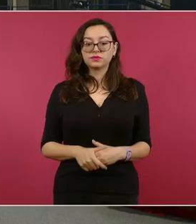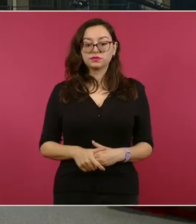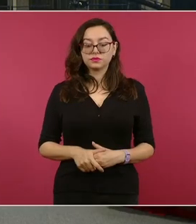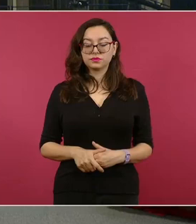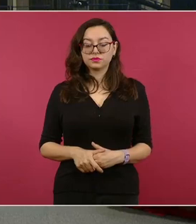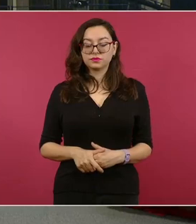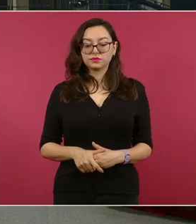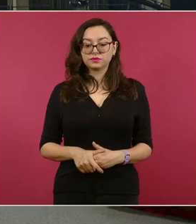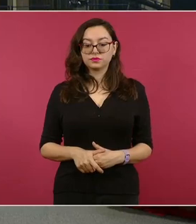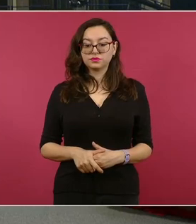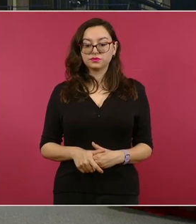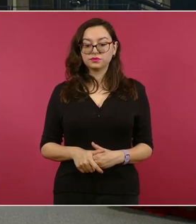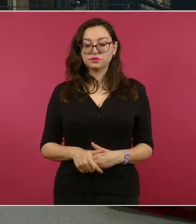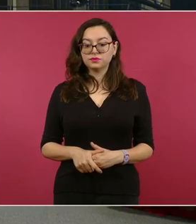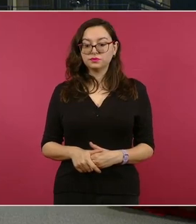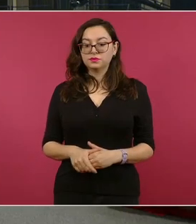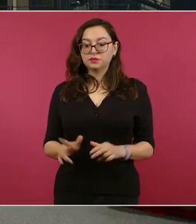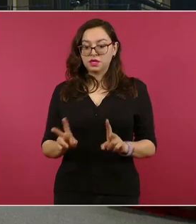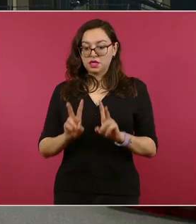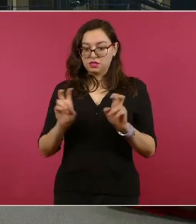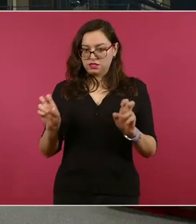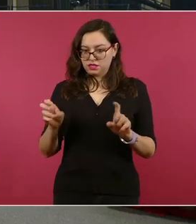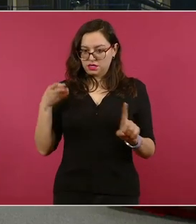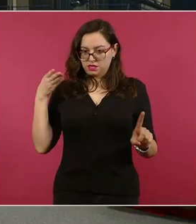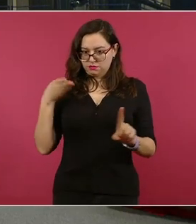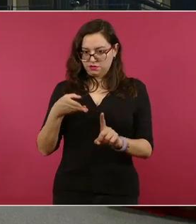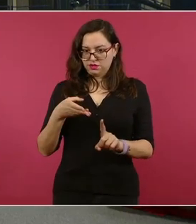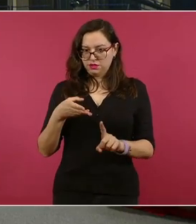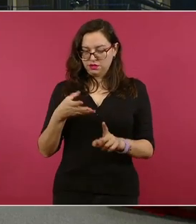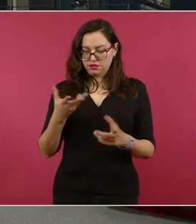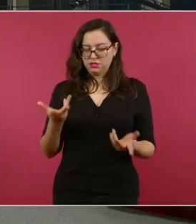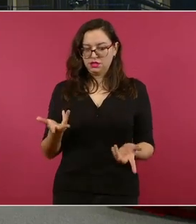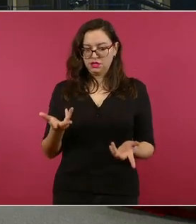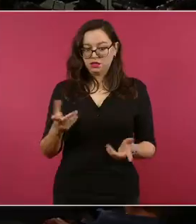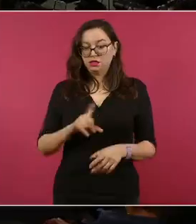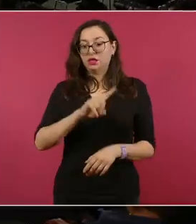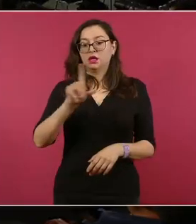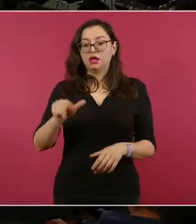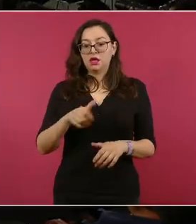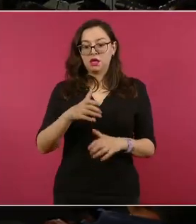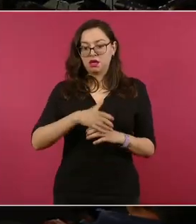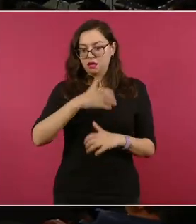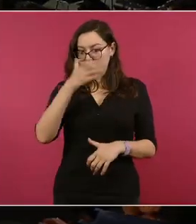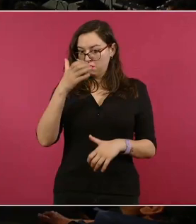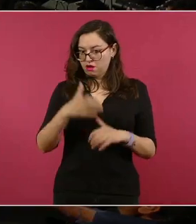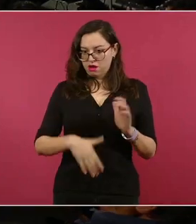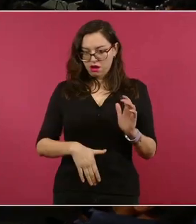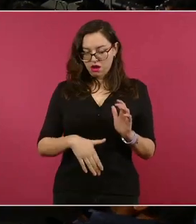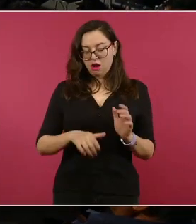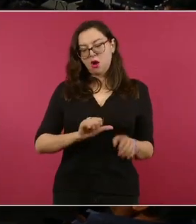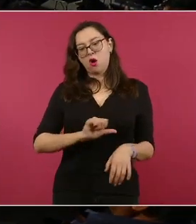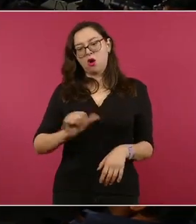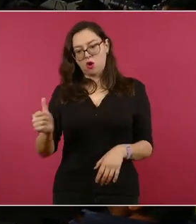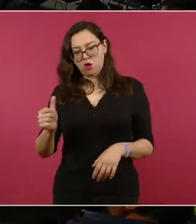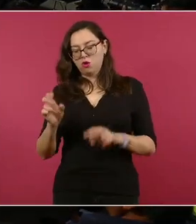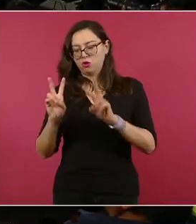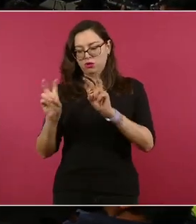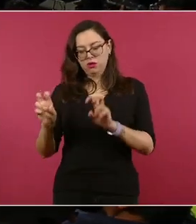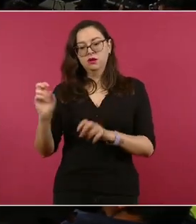en especial, y terminando ya nos vamos con la conferencia